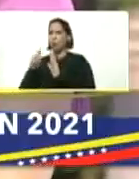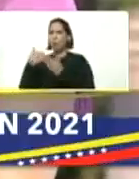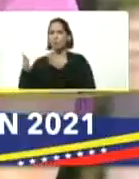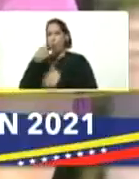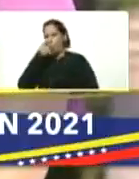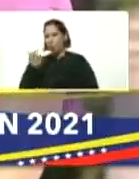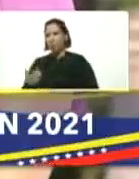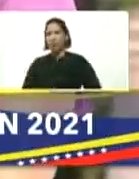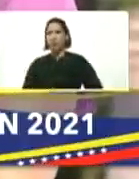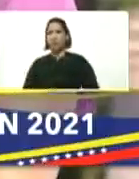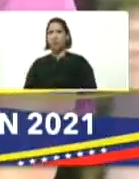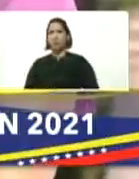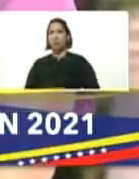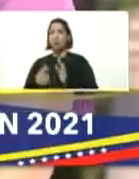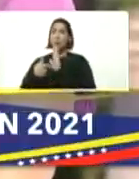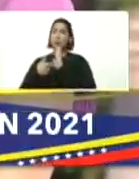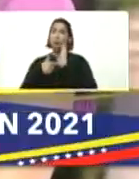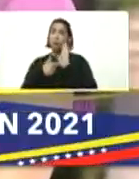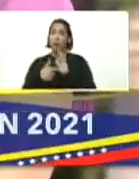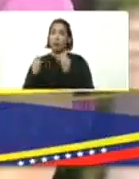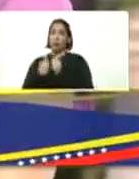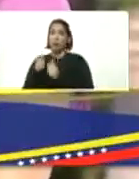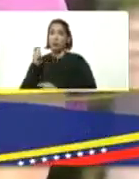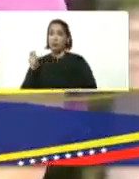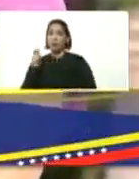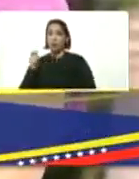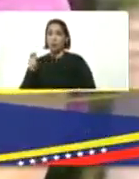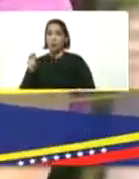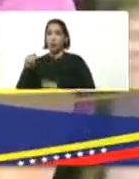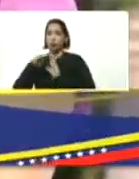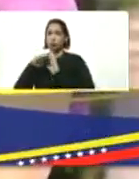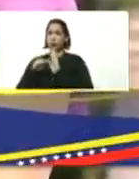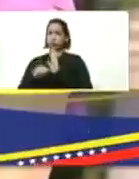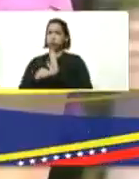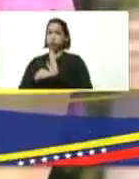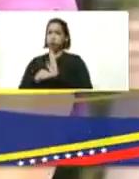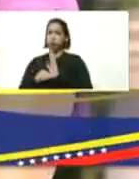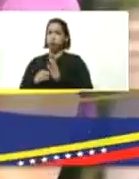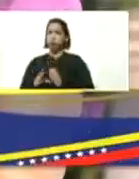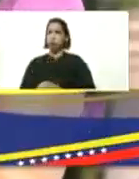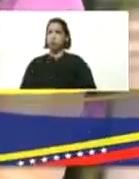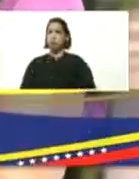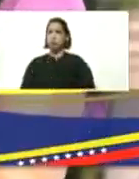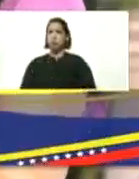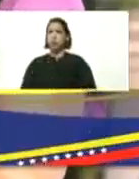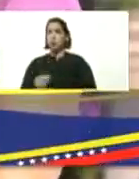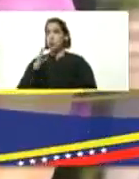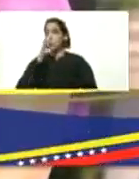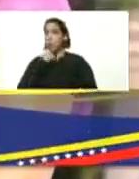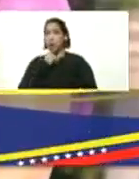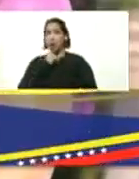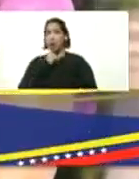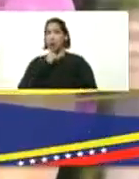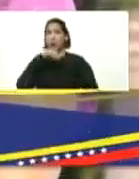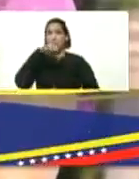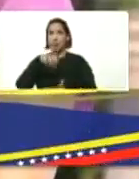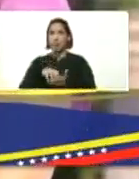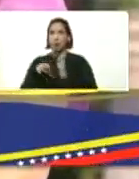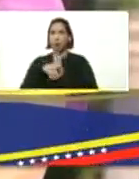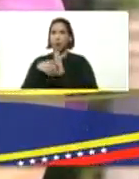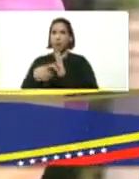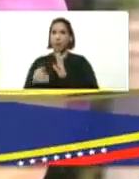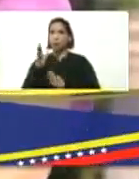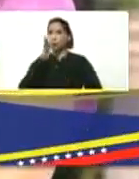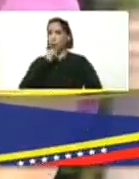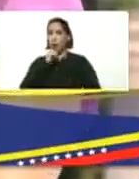importa demostrar con este tipo de procedimientos como el Lawfare, demostrar que no existe el Estado de Derecho como tal, que no